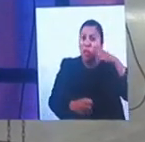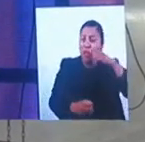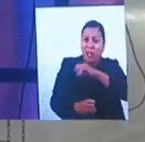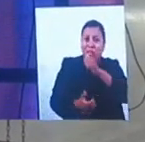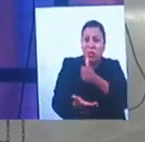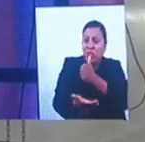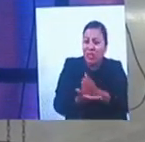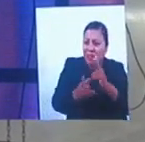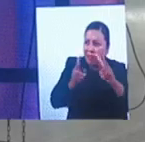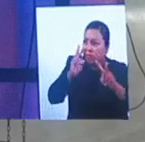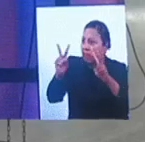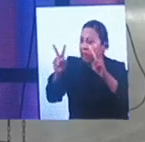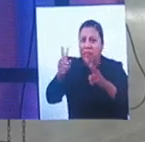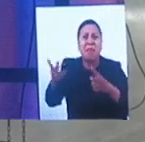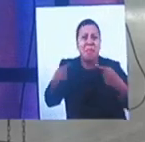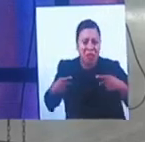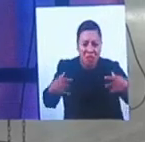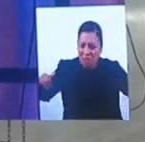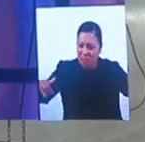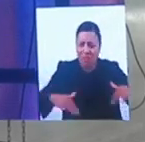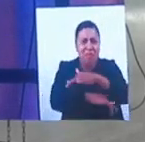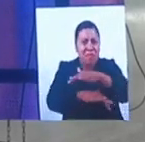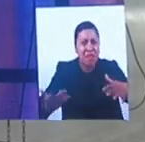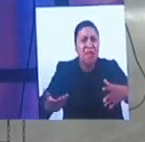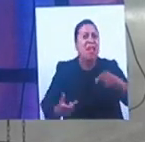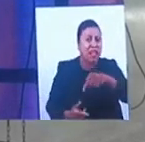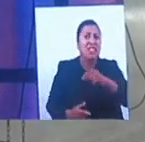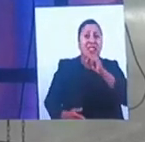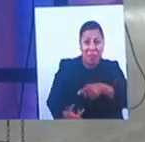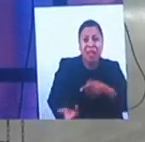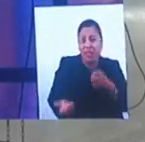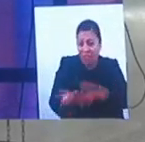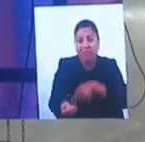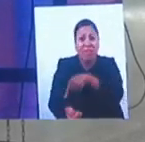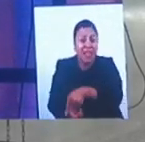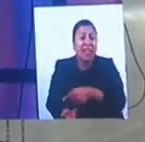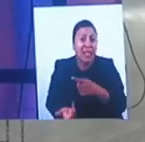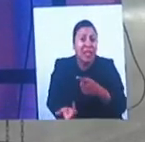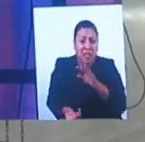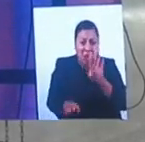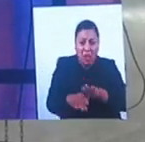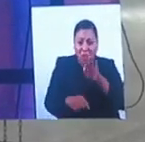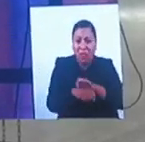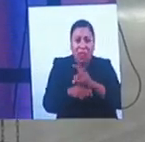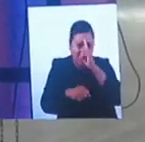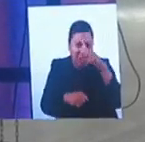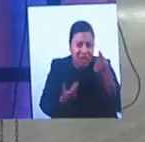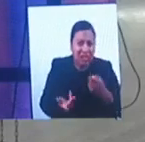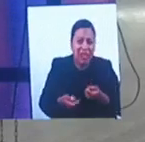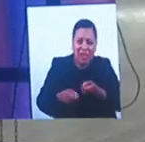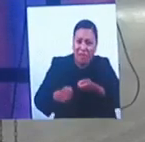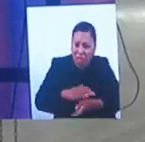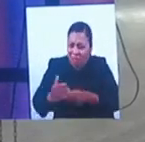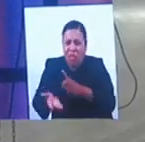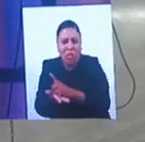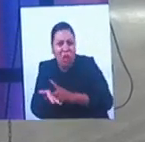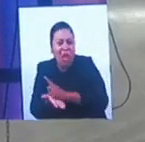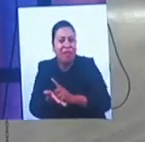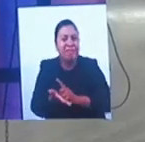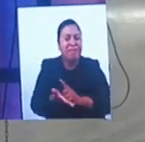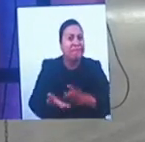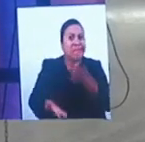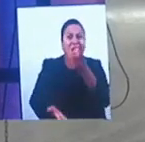está, con ambulantes que son fachada del crimen organizado, con ambulantes que facilitan el tráfico de artículos de dudosa procedencia